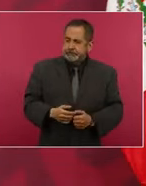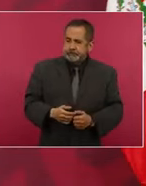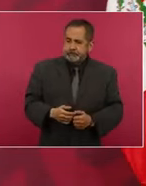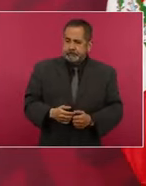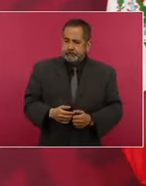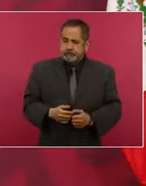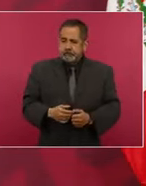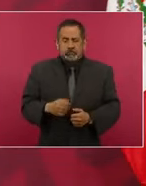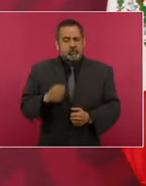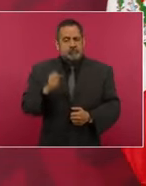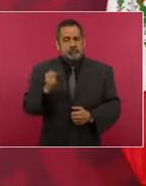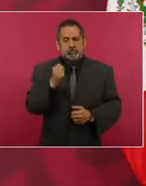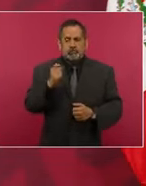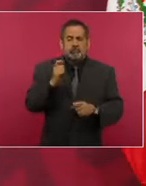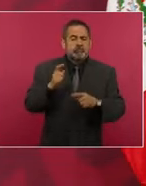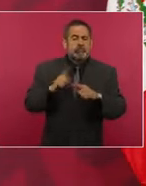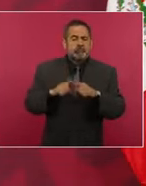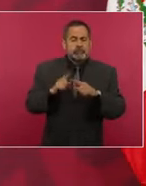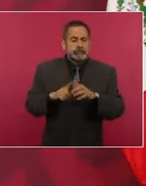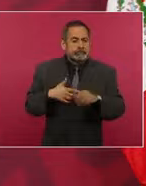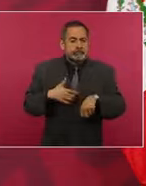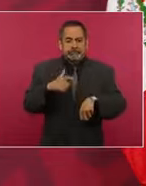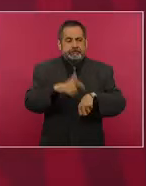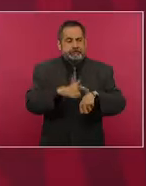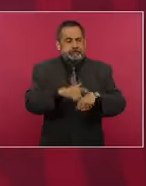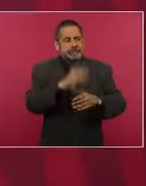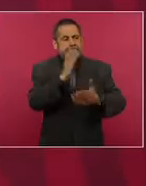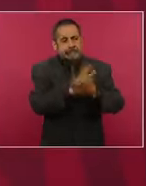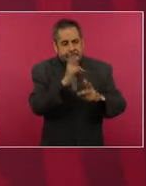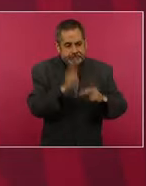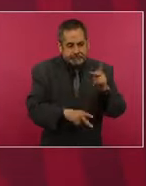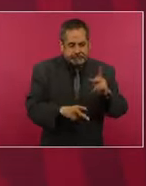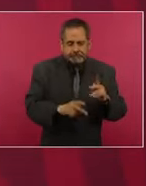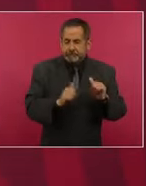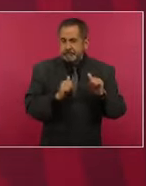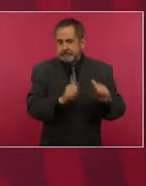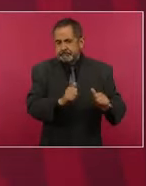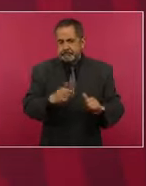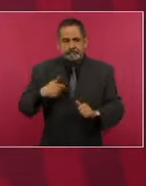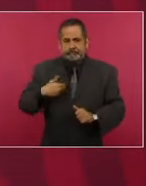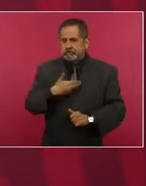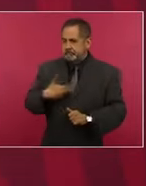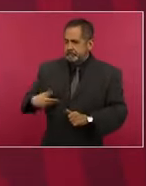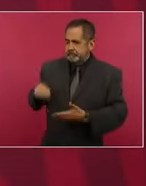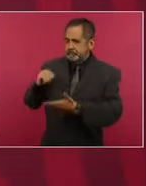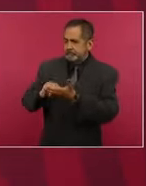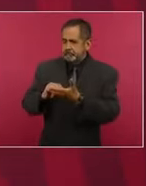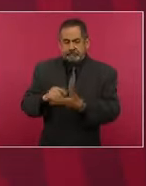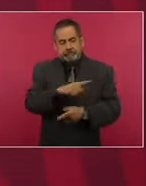Afortunadamente no les dio tiempo de llevarse todo.